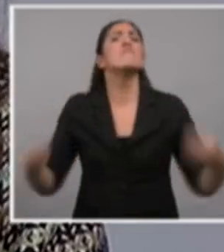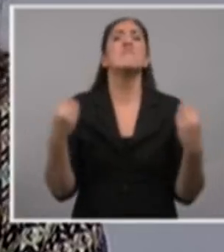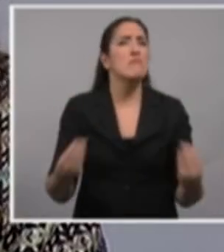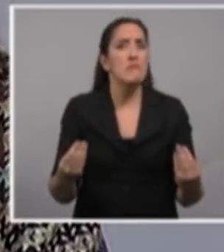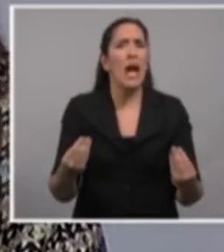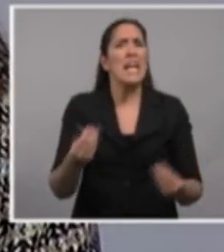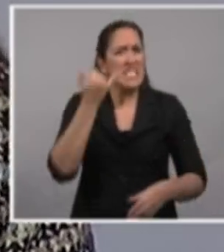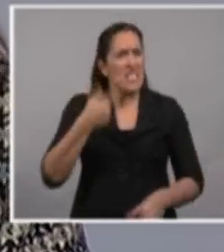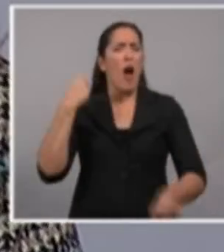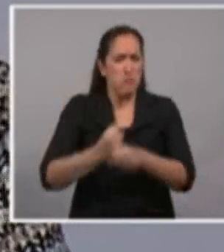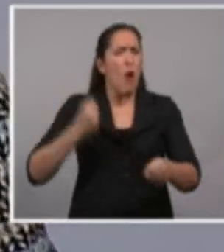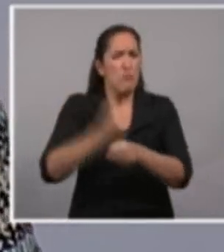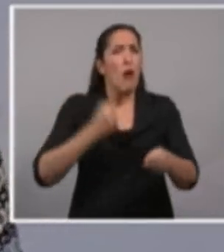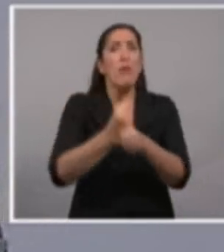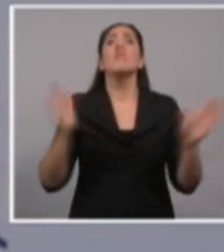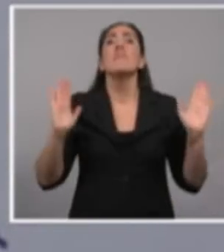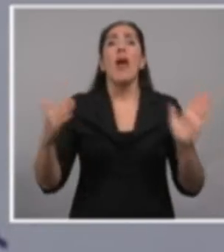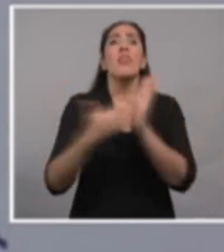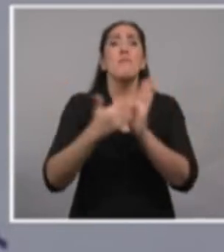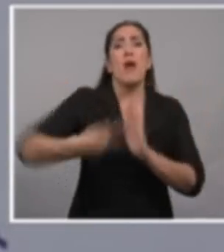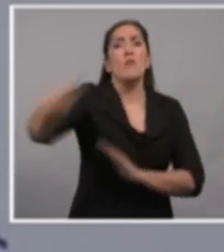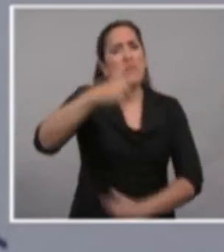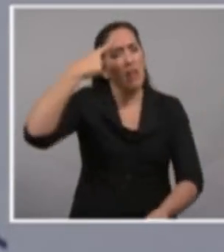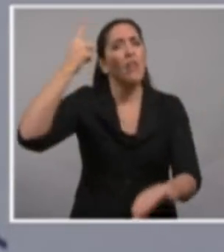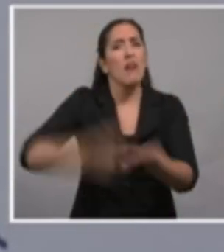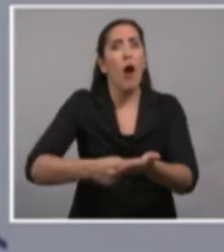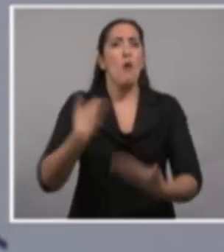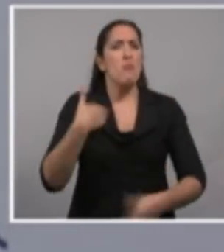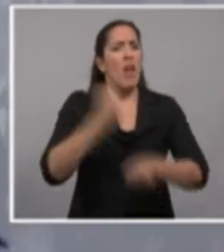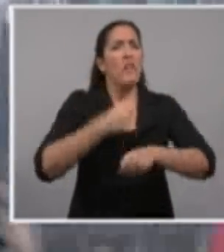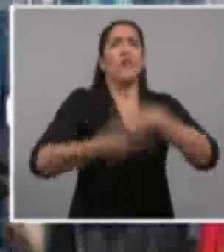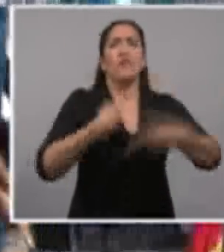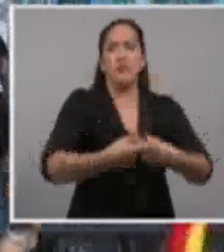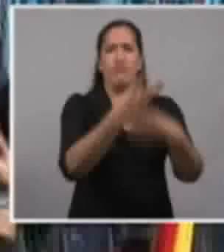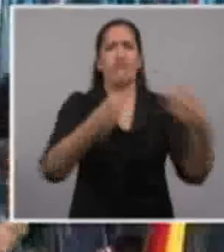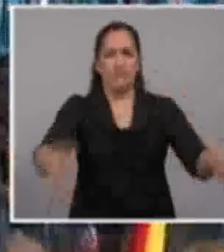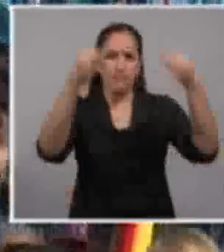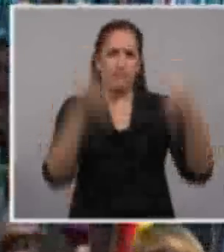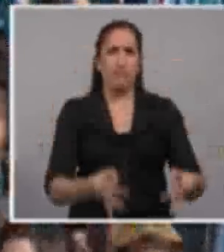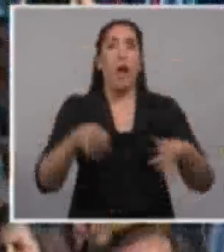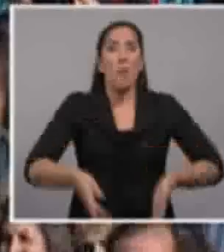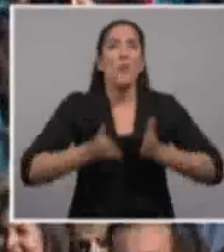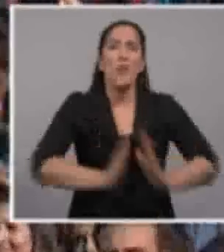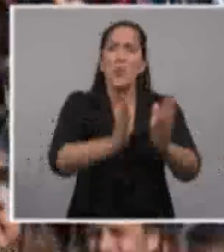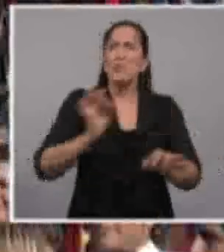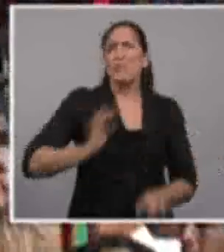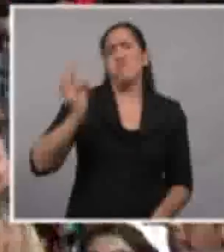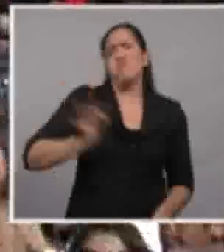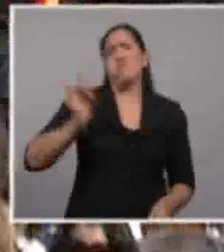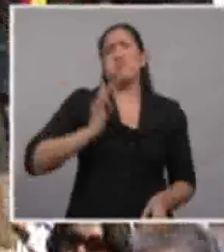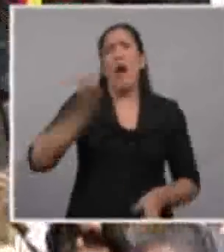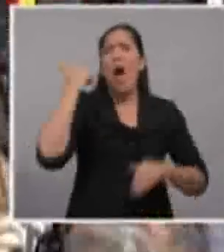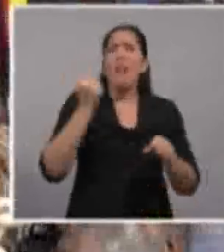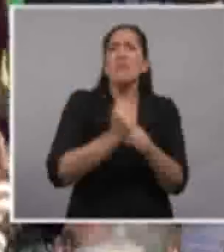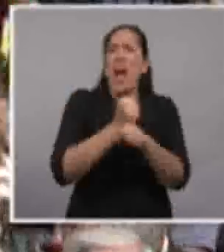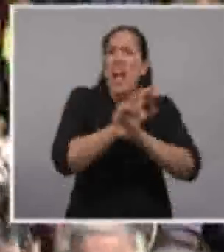un cachito. Depende de todos ustedes que podamos terminar esta ruta que estuvo durante años